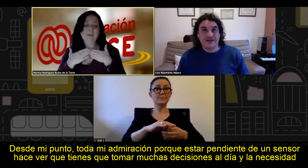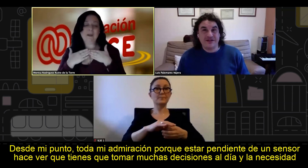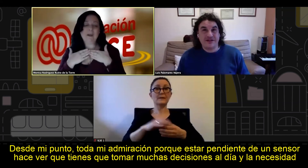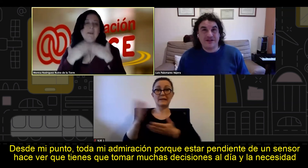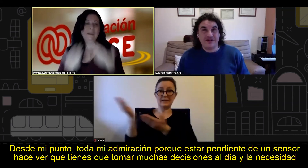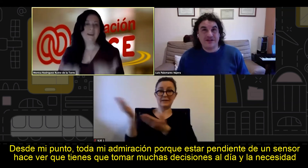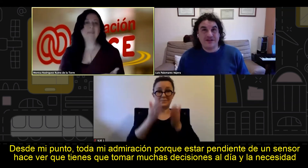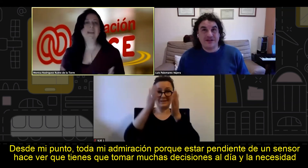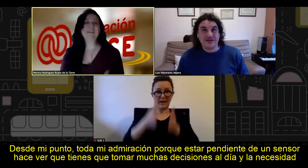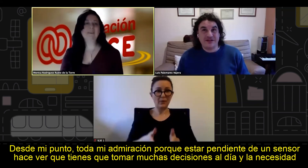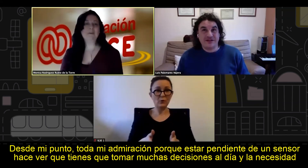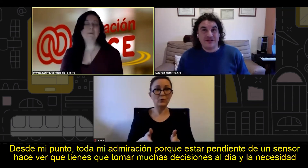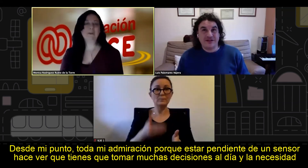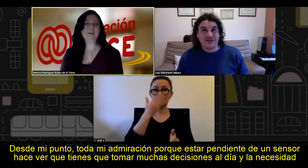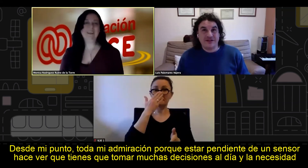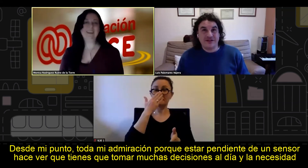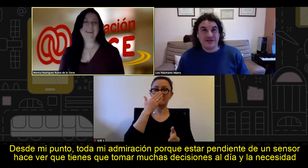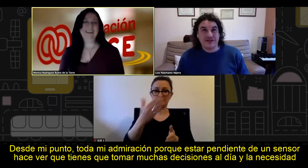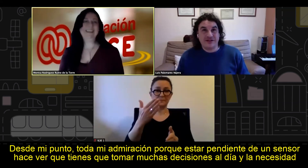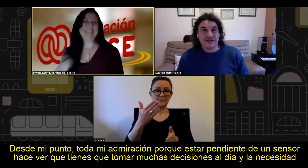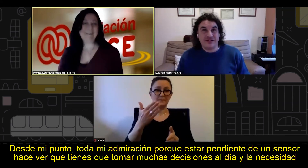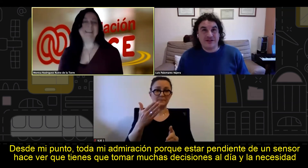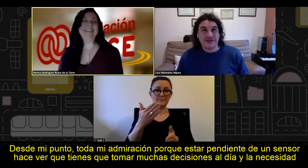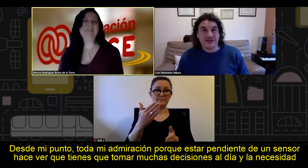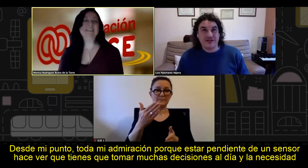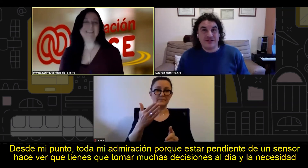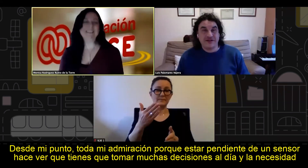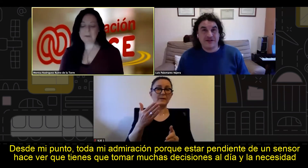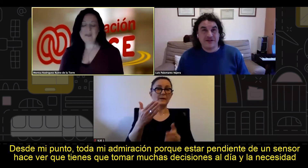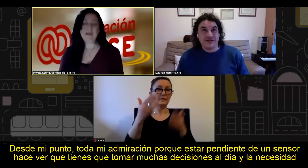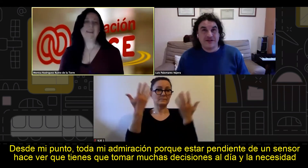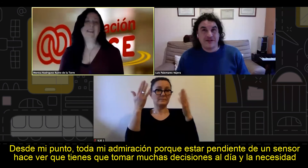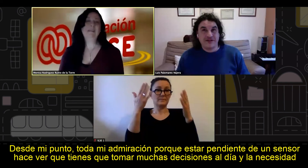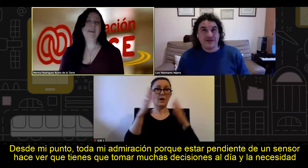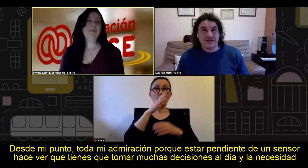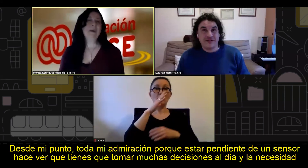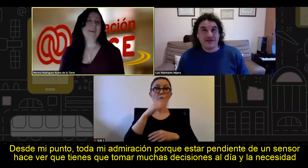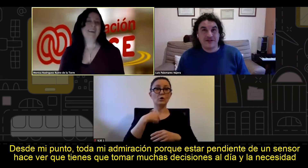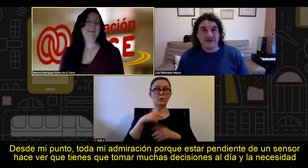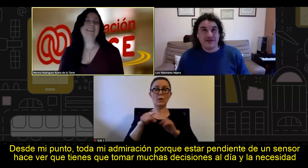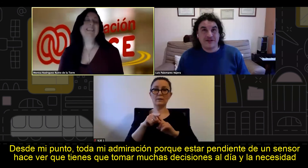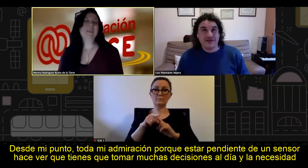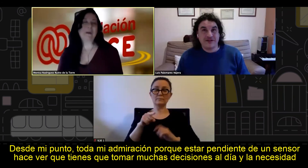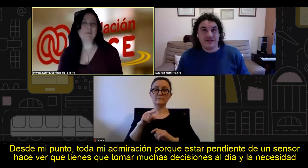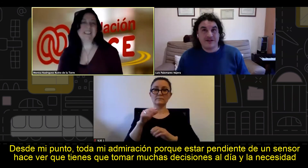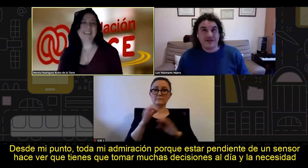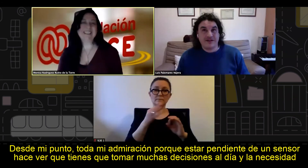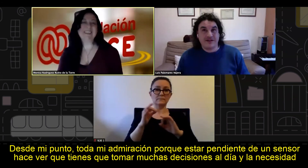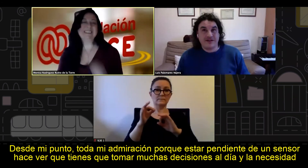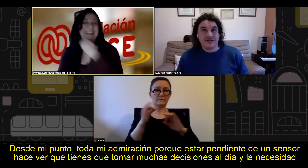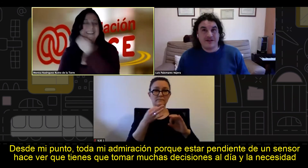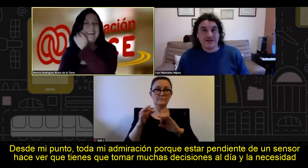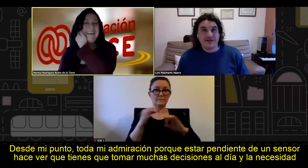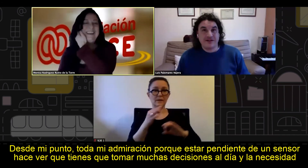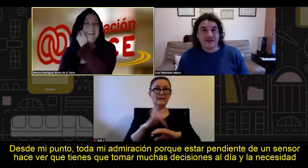toda mi admiración, porque el estar pendiente de un sensor hace ver que tienes que tomar muchas decisiones